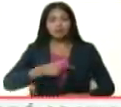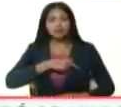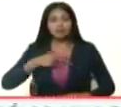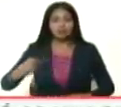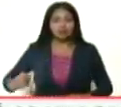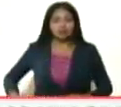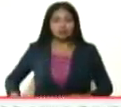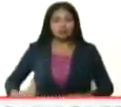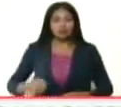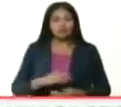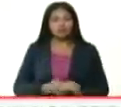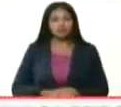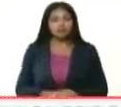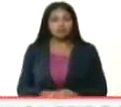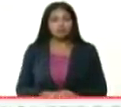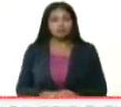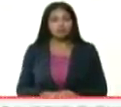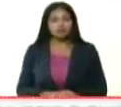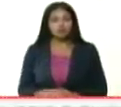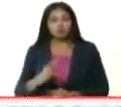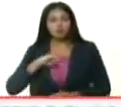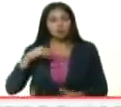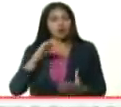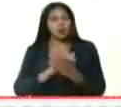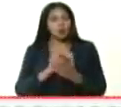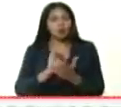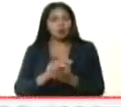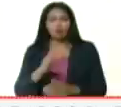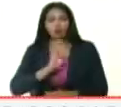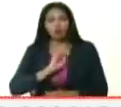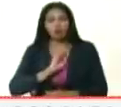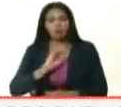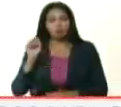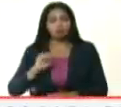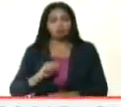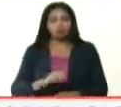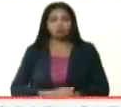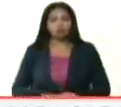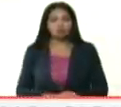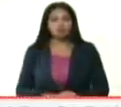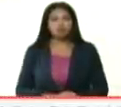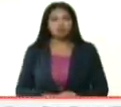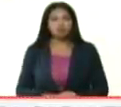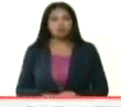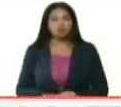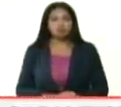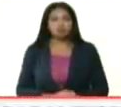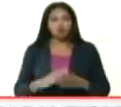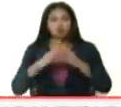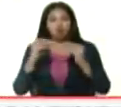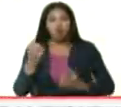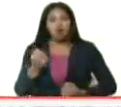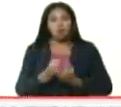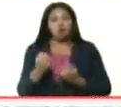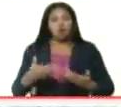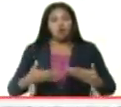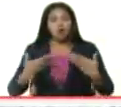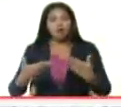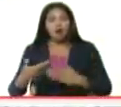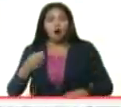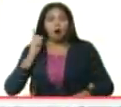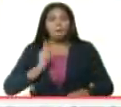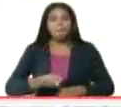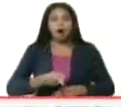de la República Popular China, nuestro amigo sí, por todo el apoyo que él ha